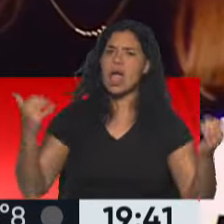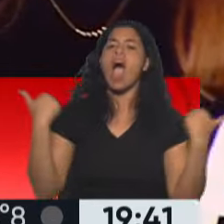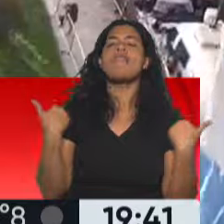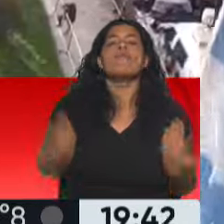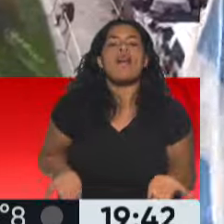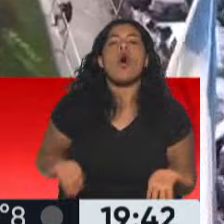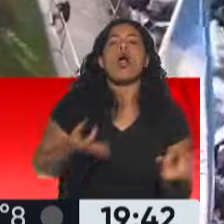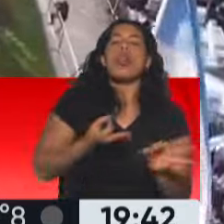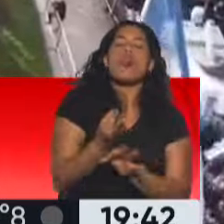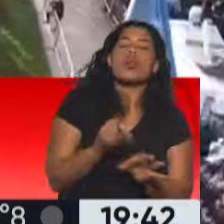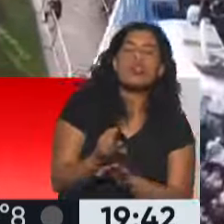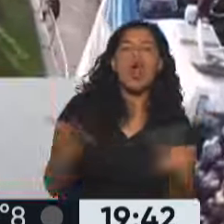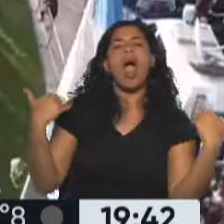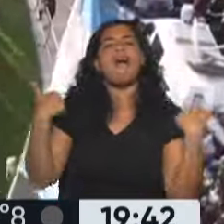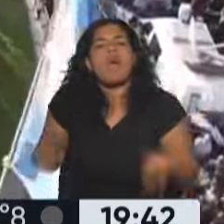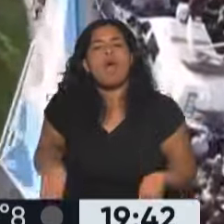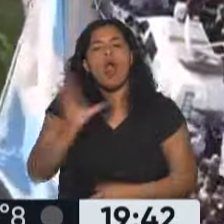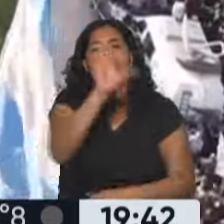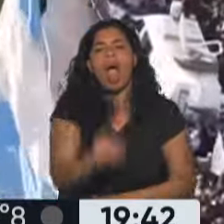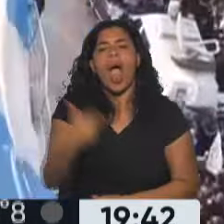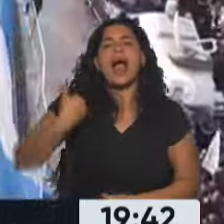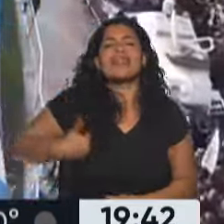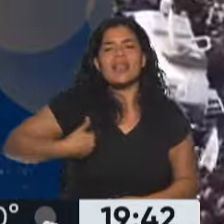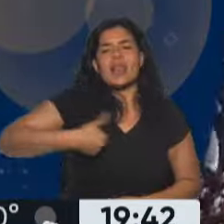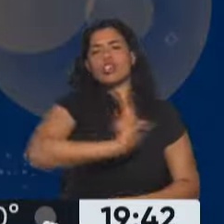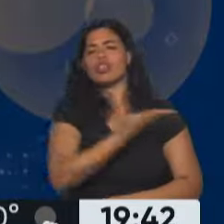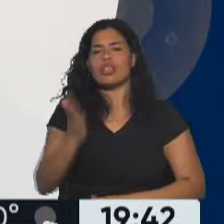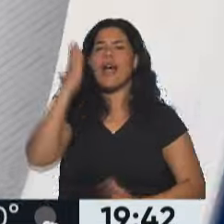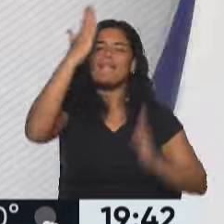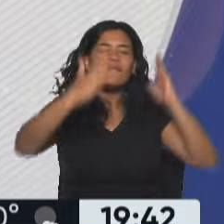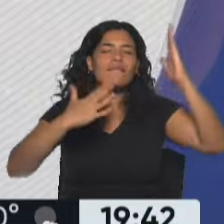y el país que toda la sociedad anhela.